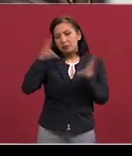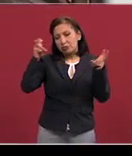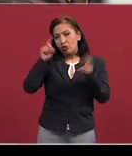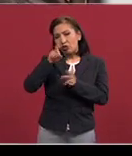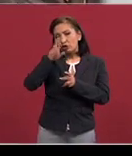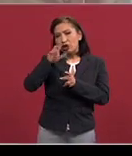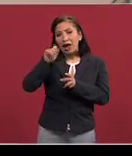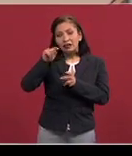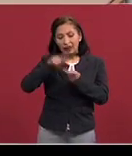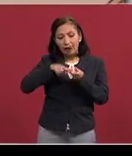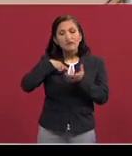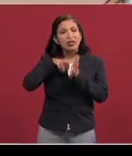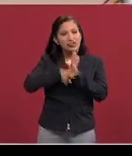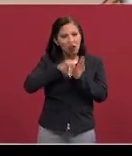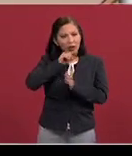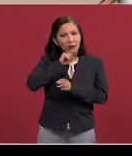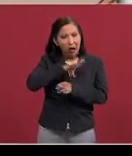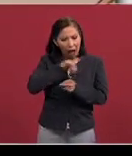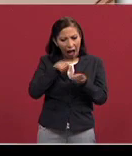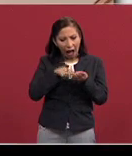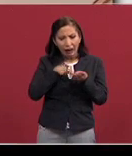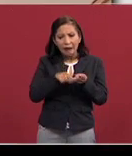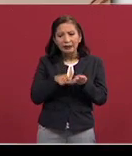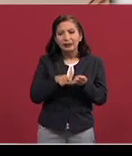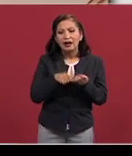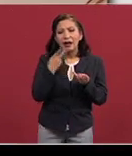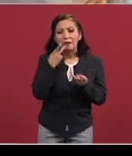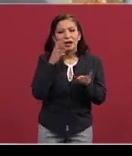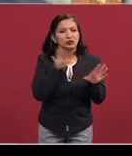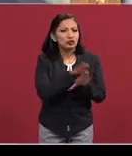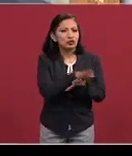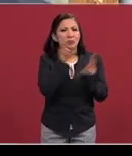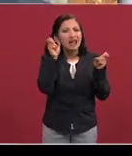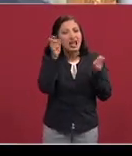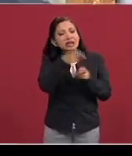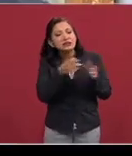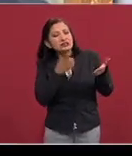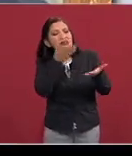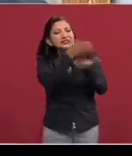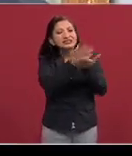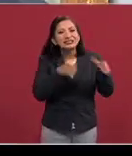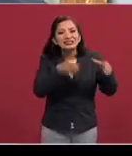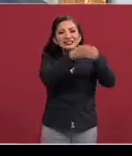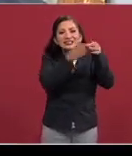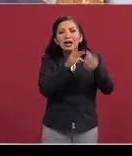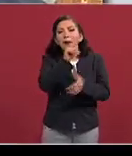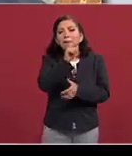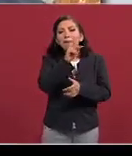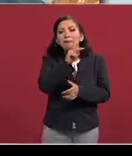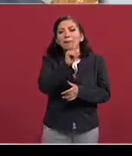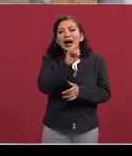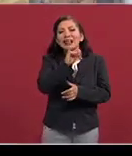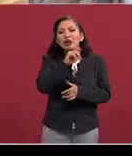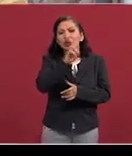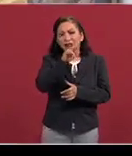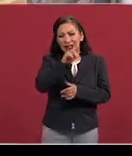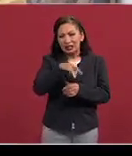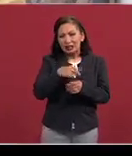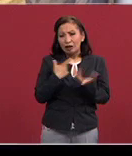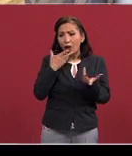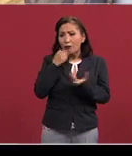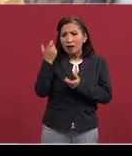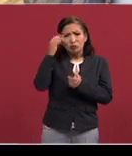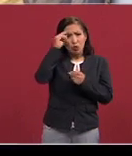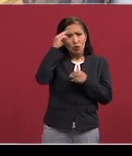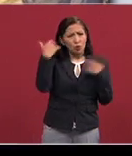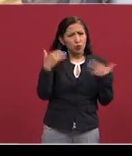también videos que van a dar cuenta de la aproximación al Paricutín, todo ello en el marco de este hombre